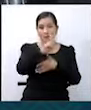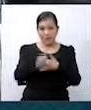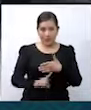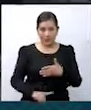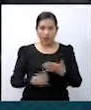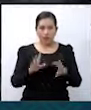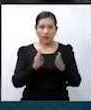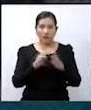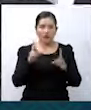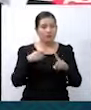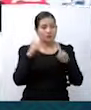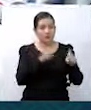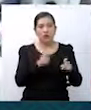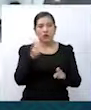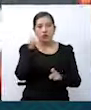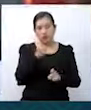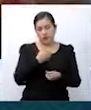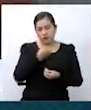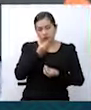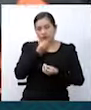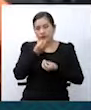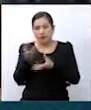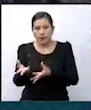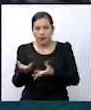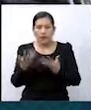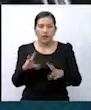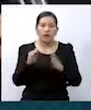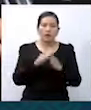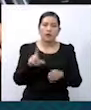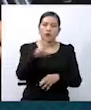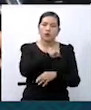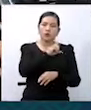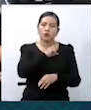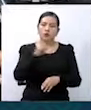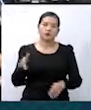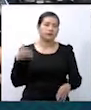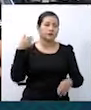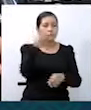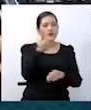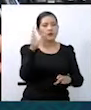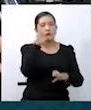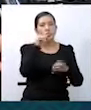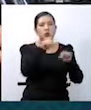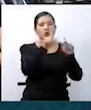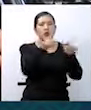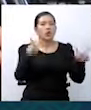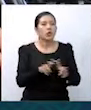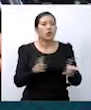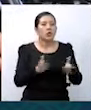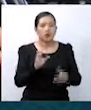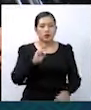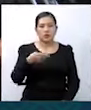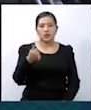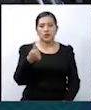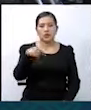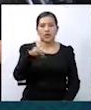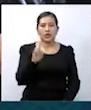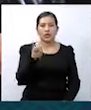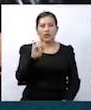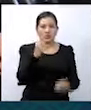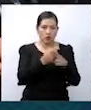a partir de la información recibida, el personal policial se constituye a la localidad de Chaquetti,